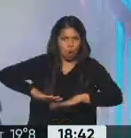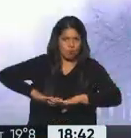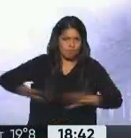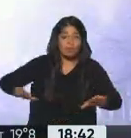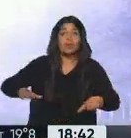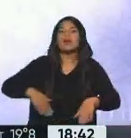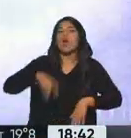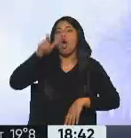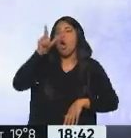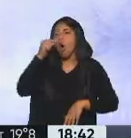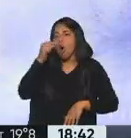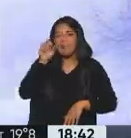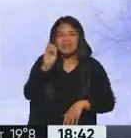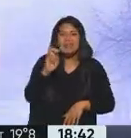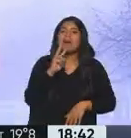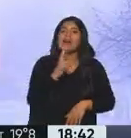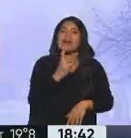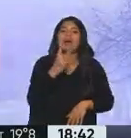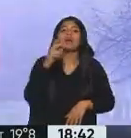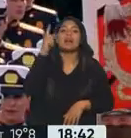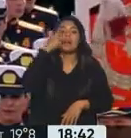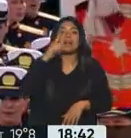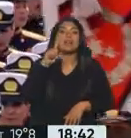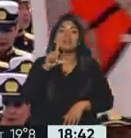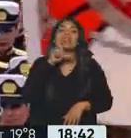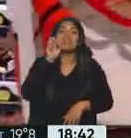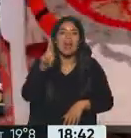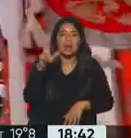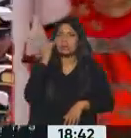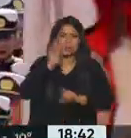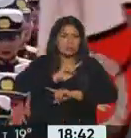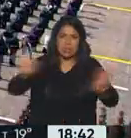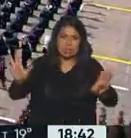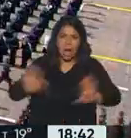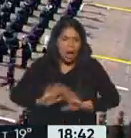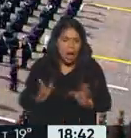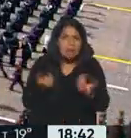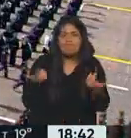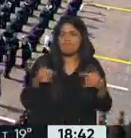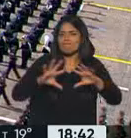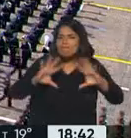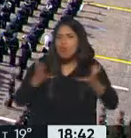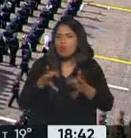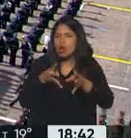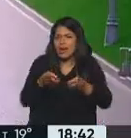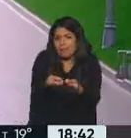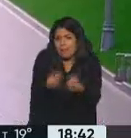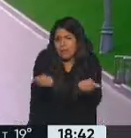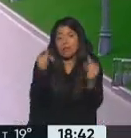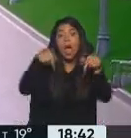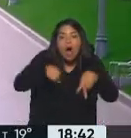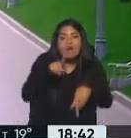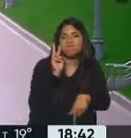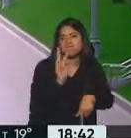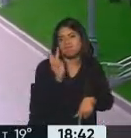los aliados por el otro. Y después de tantos años, cada uno y en un mundo en guerra, y ahí estás viendo Moscú,